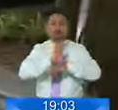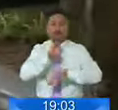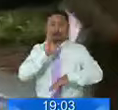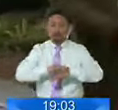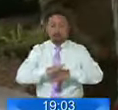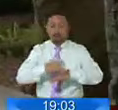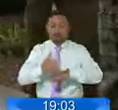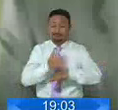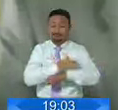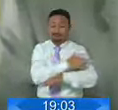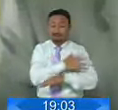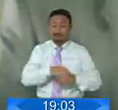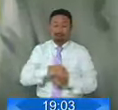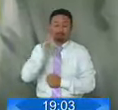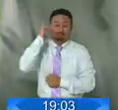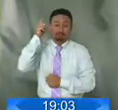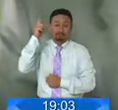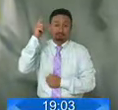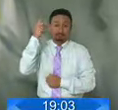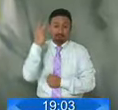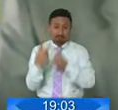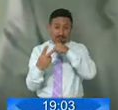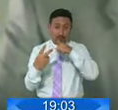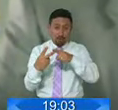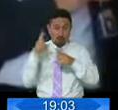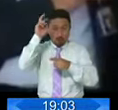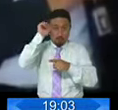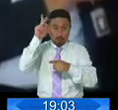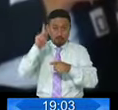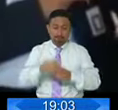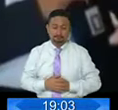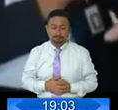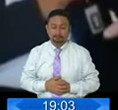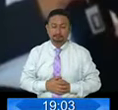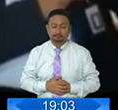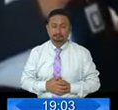últimas declaraciones de los líderes del movimiento de gobierno. Informó Javier Gallo.